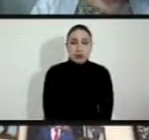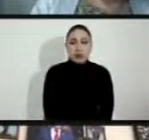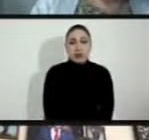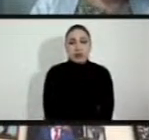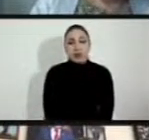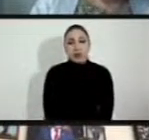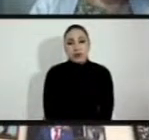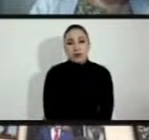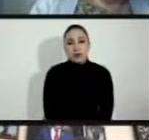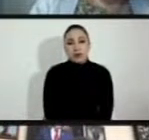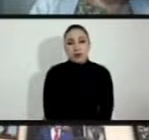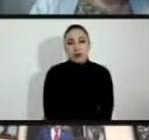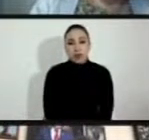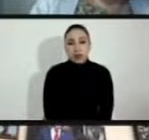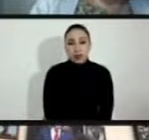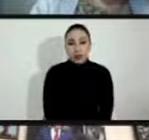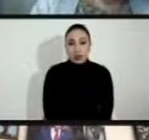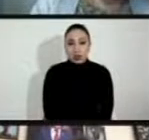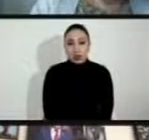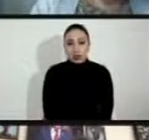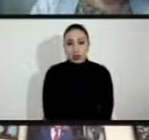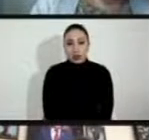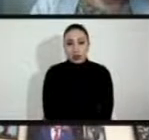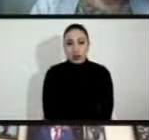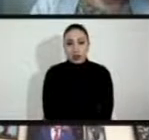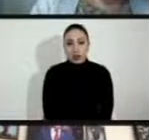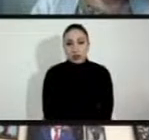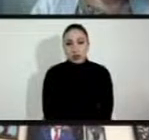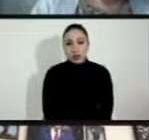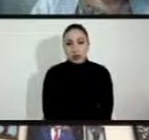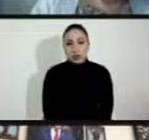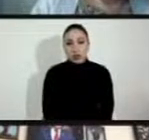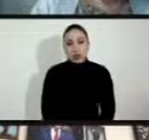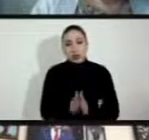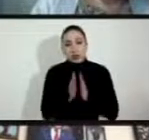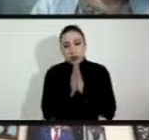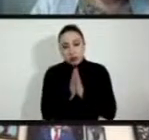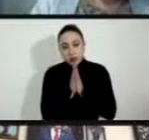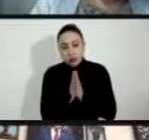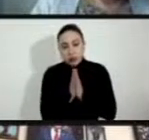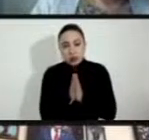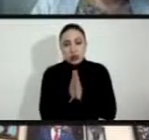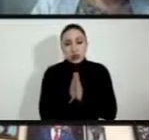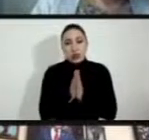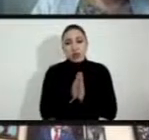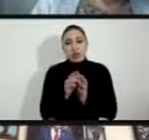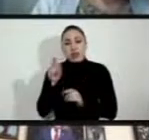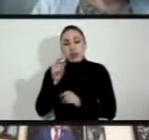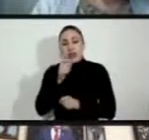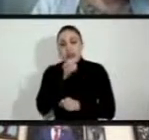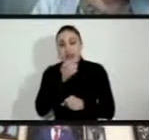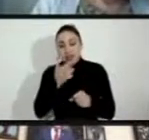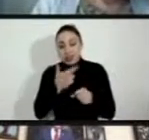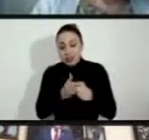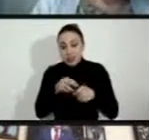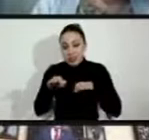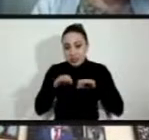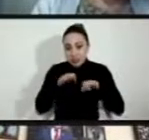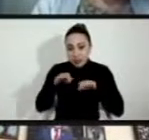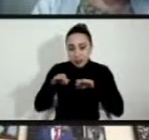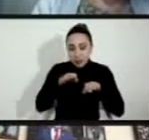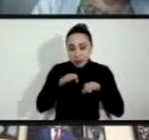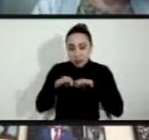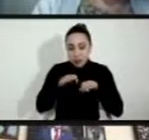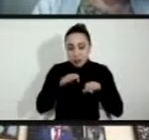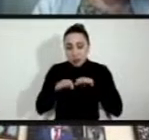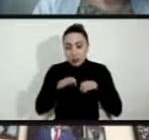Yo en verdad que pretendería que no, que analice la secretaria del Trabajo y Fomento al